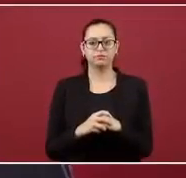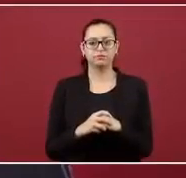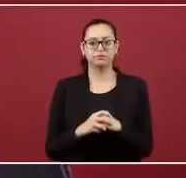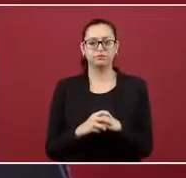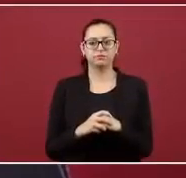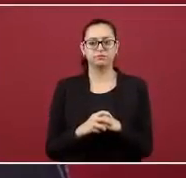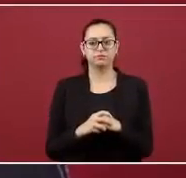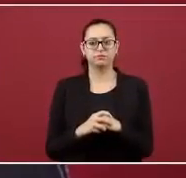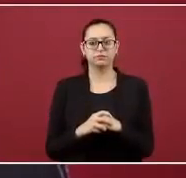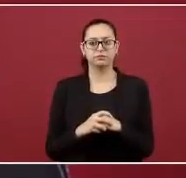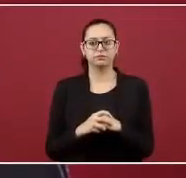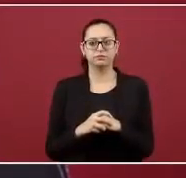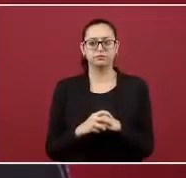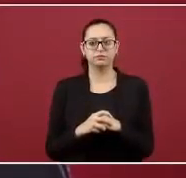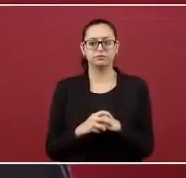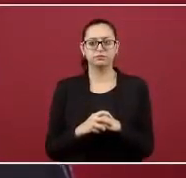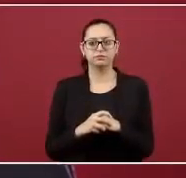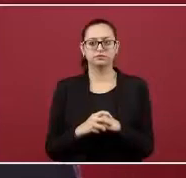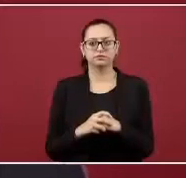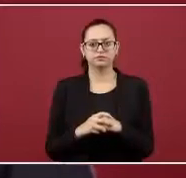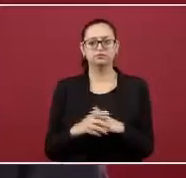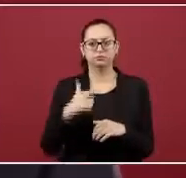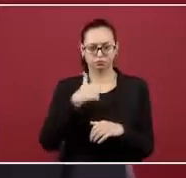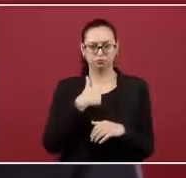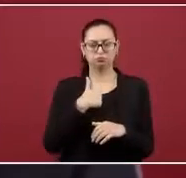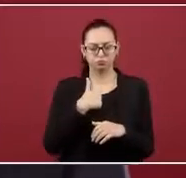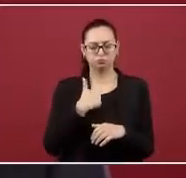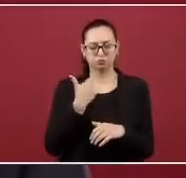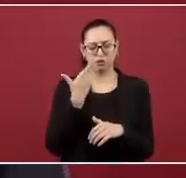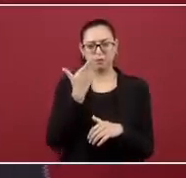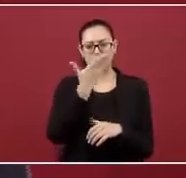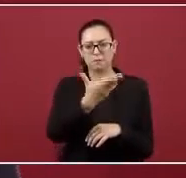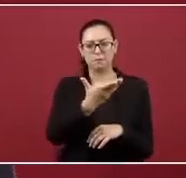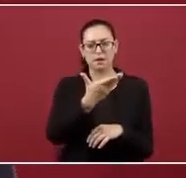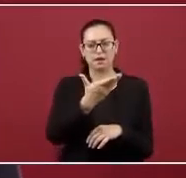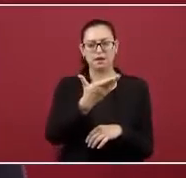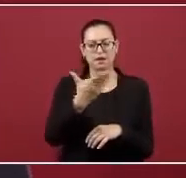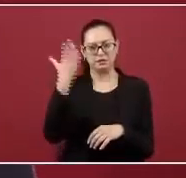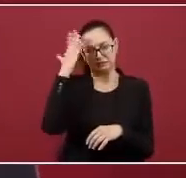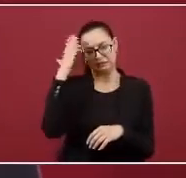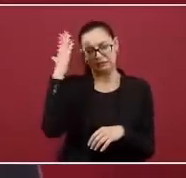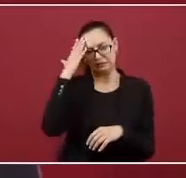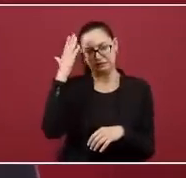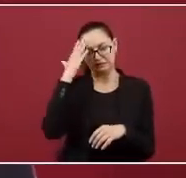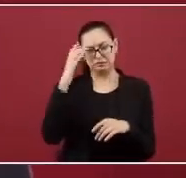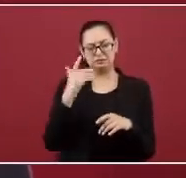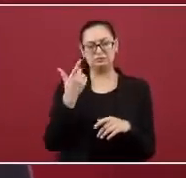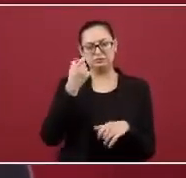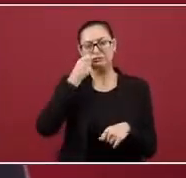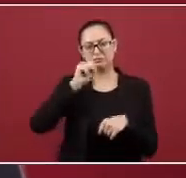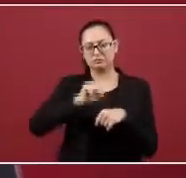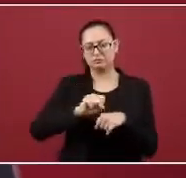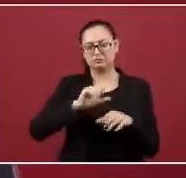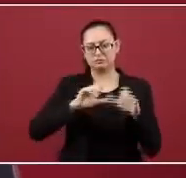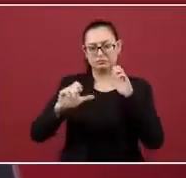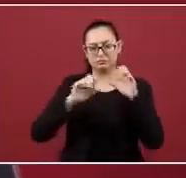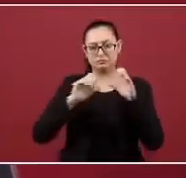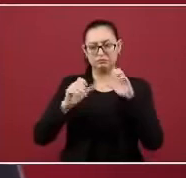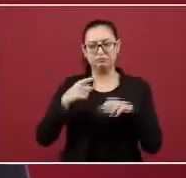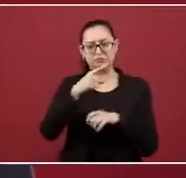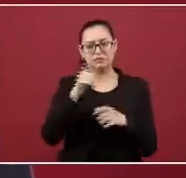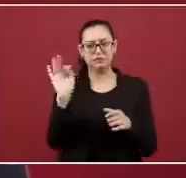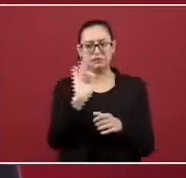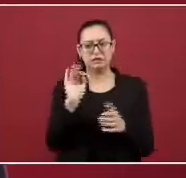voy a pedirle al secretario de Comunicaciones que revise este asunto. A lo mejor es alguna